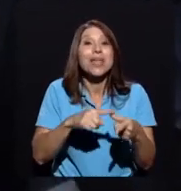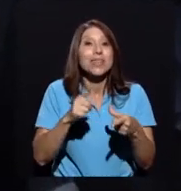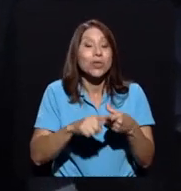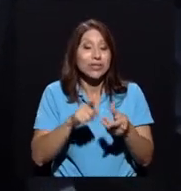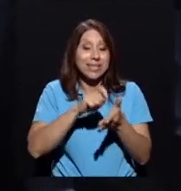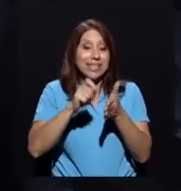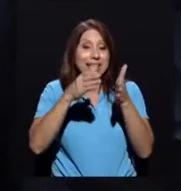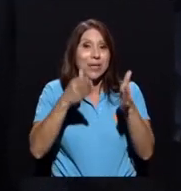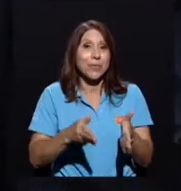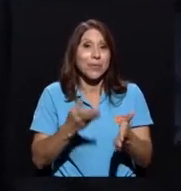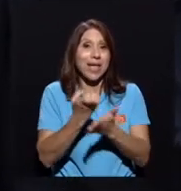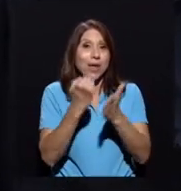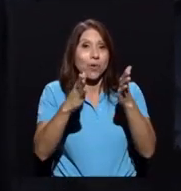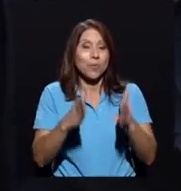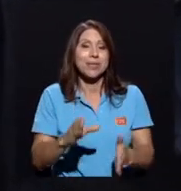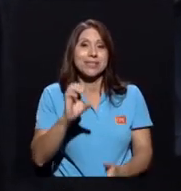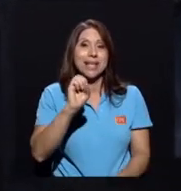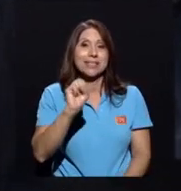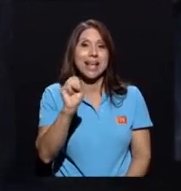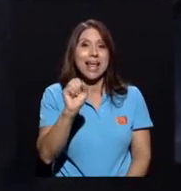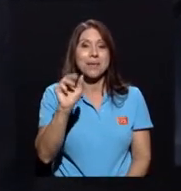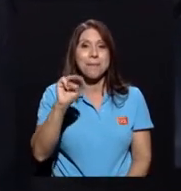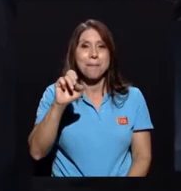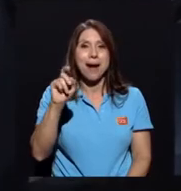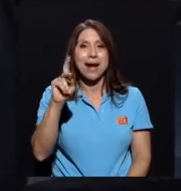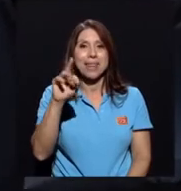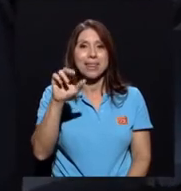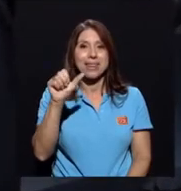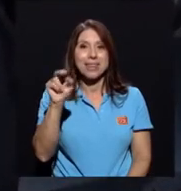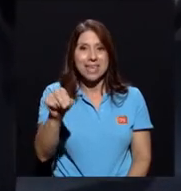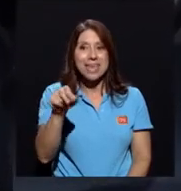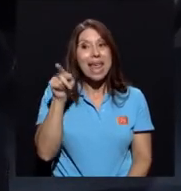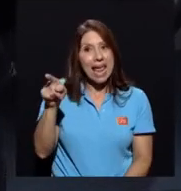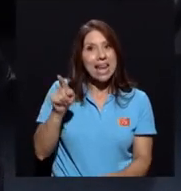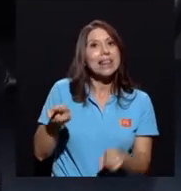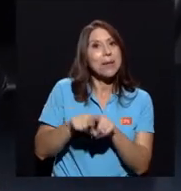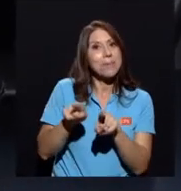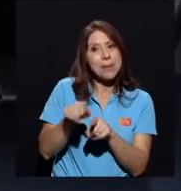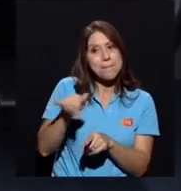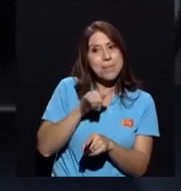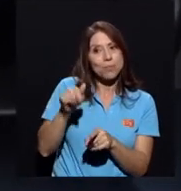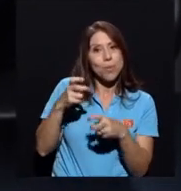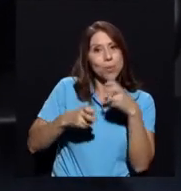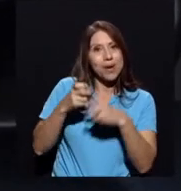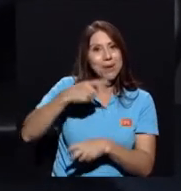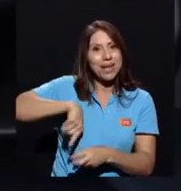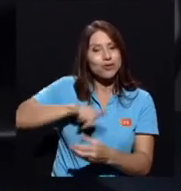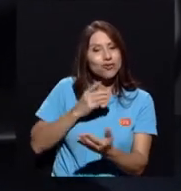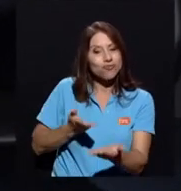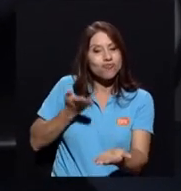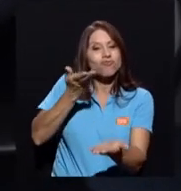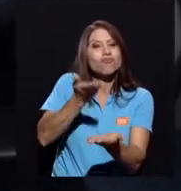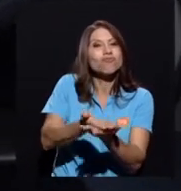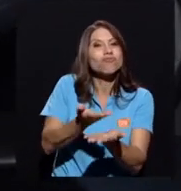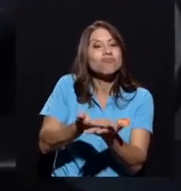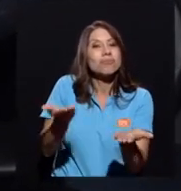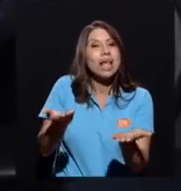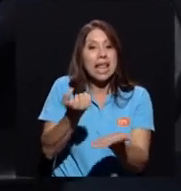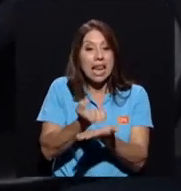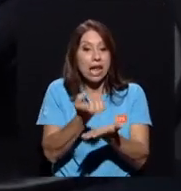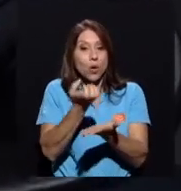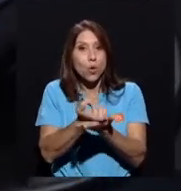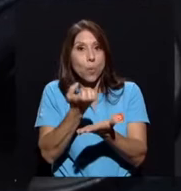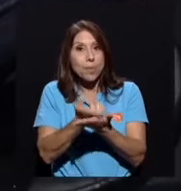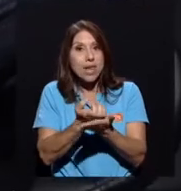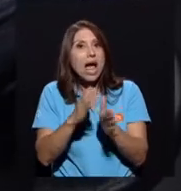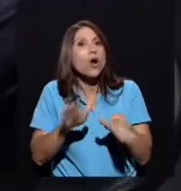uno de esos economistas que se ha planteado el mismo problema que nos planteamos nosotros de como llevarle la economía a la gente y este